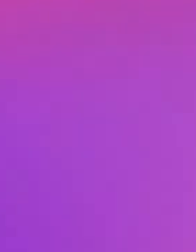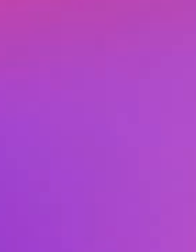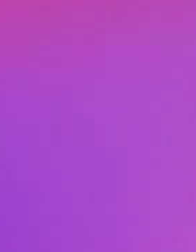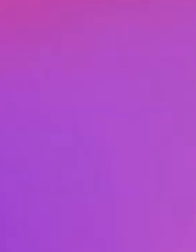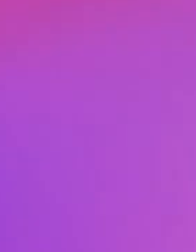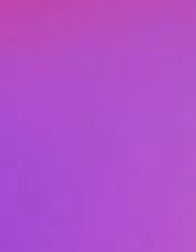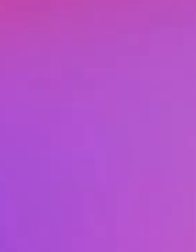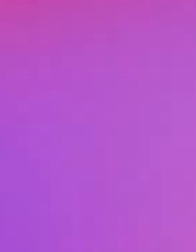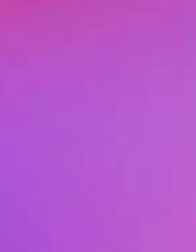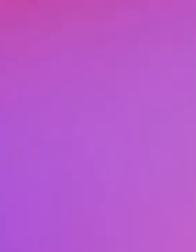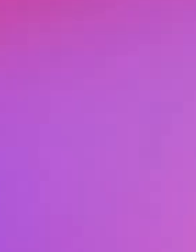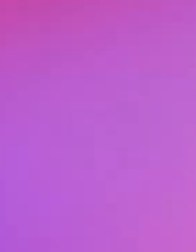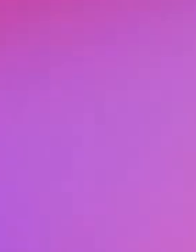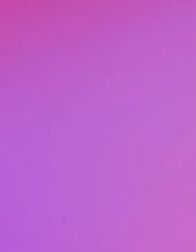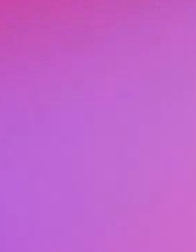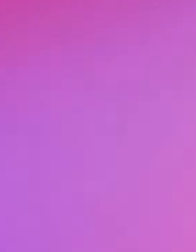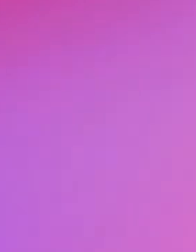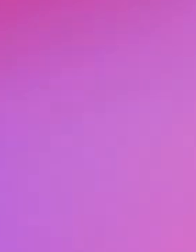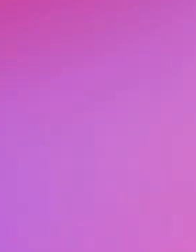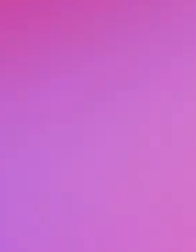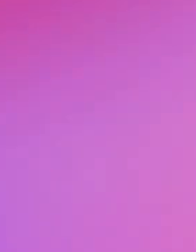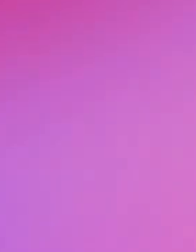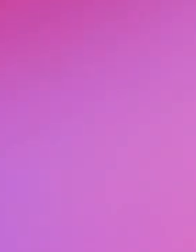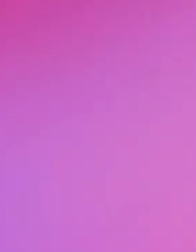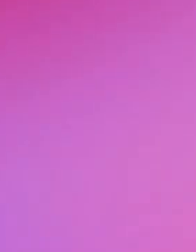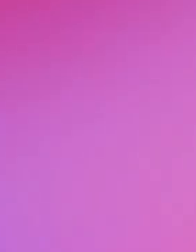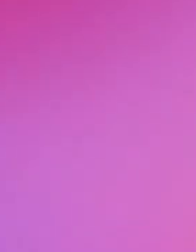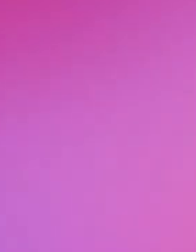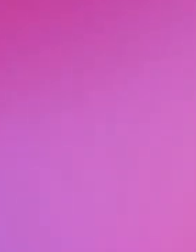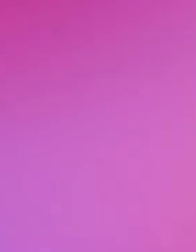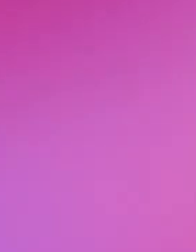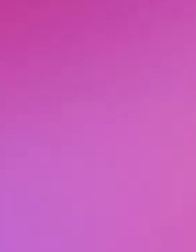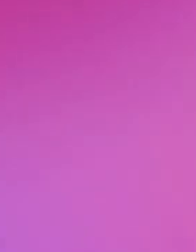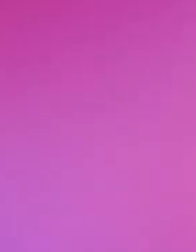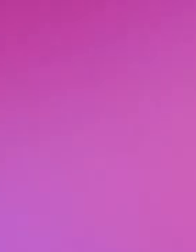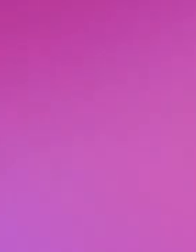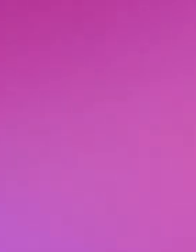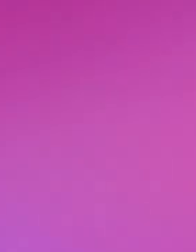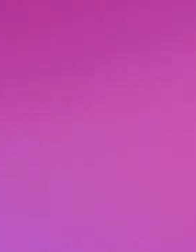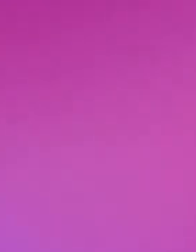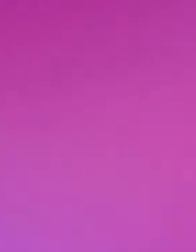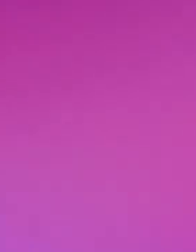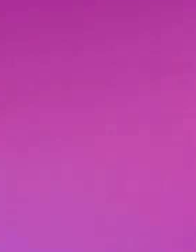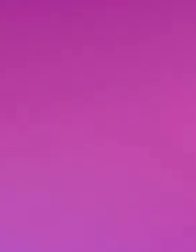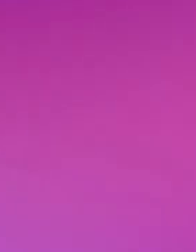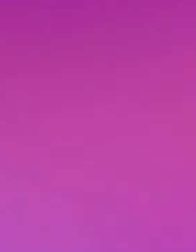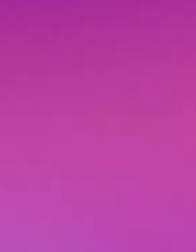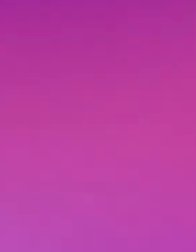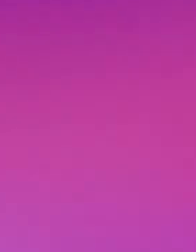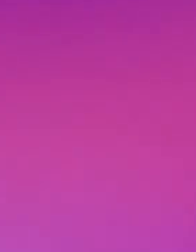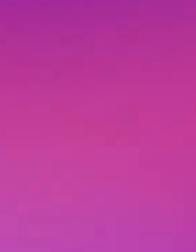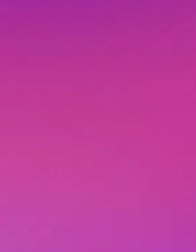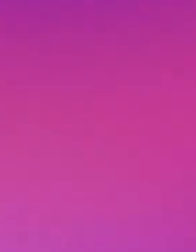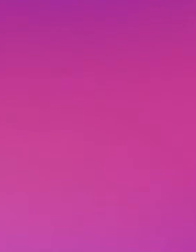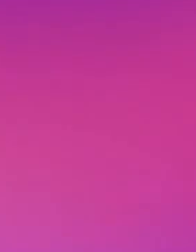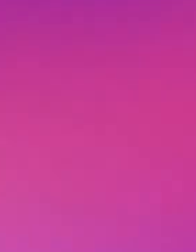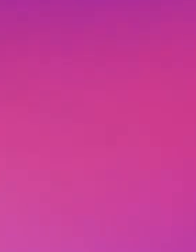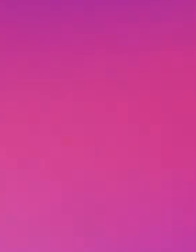Si requieres consultar los libros de texto en versión digital, recuerda que los puedes encontrar en la página